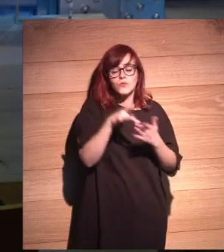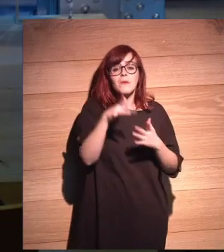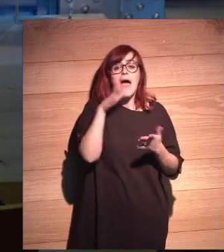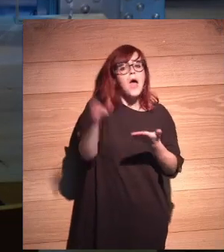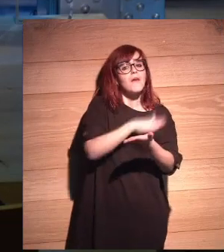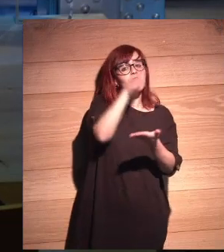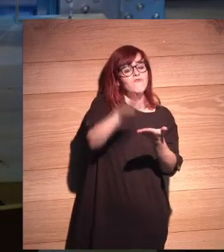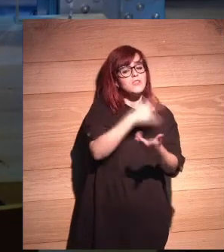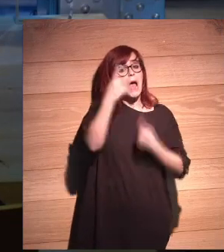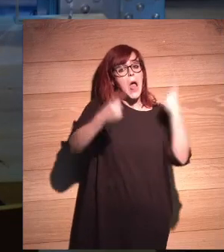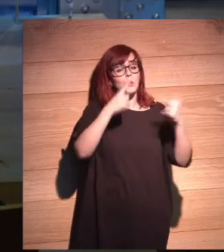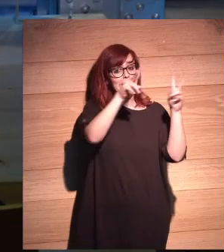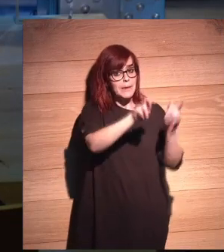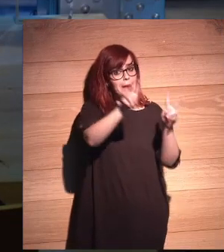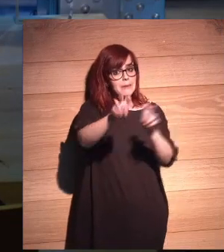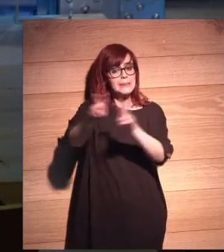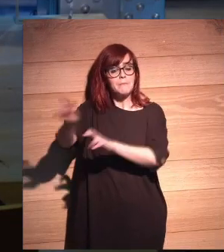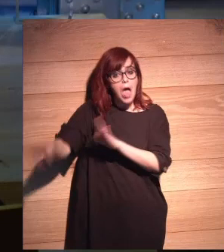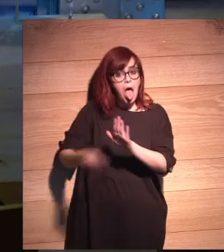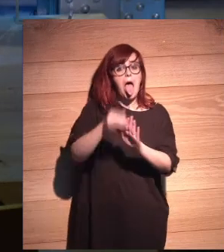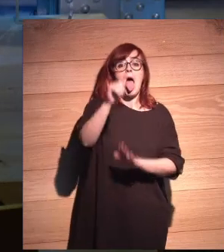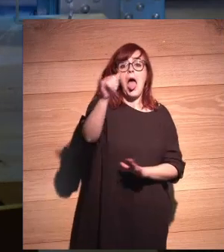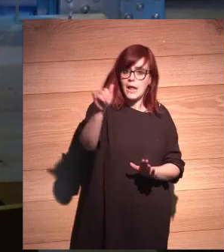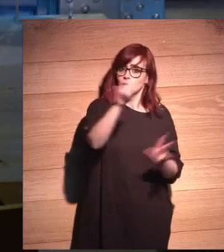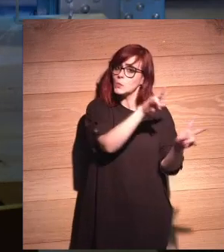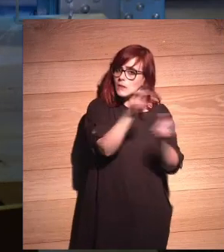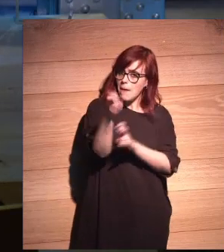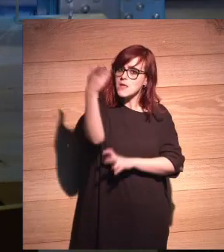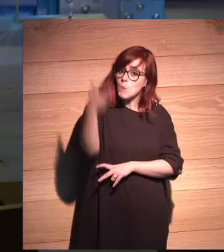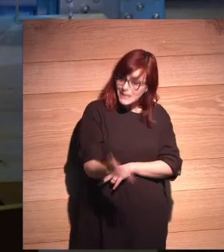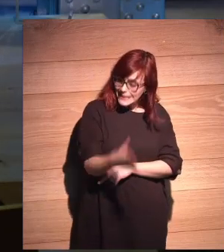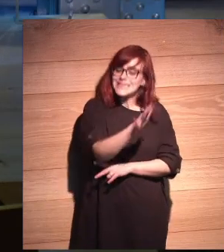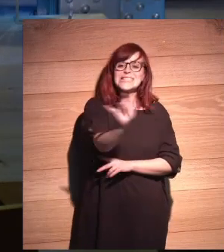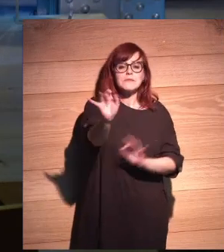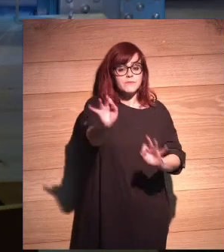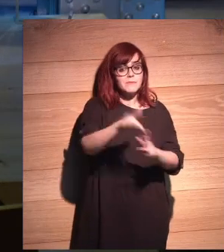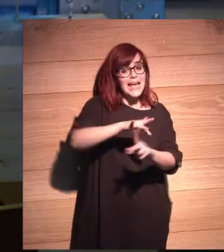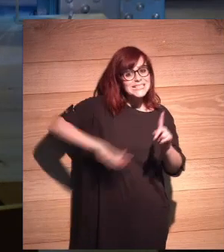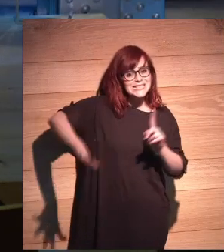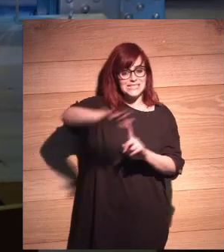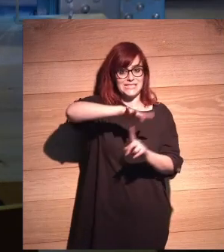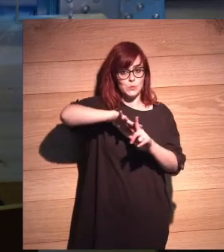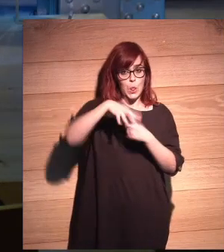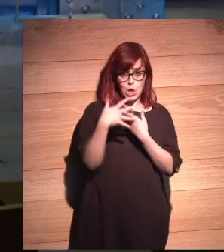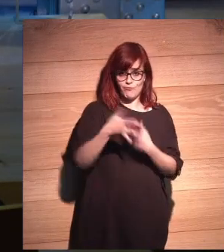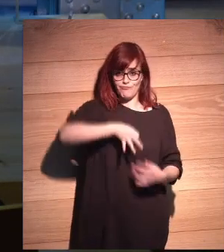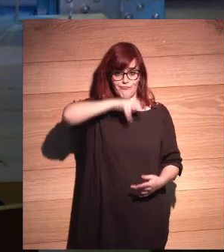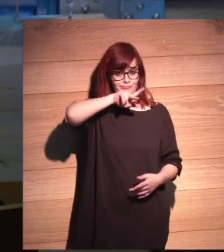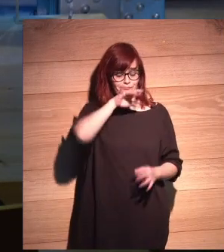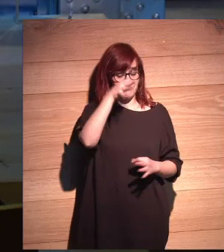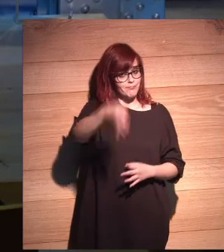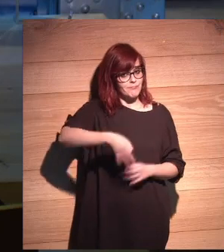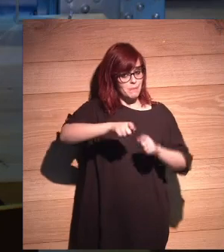las páginas, en alguno de los temas que abordamos. Es un tema muy importante. En este mismo escenario se ha tratado